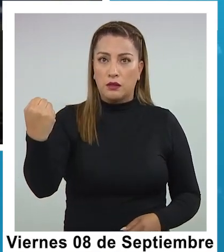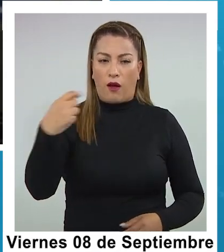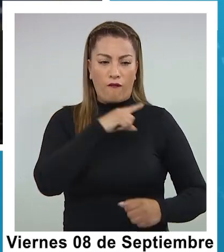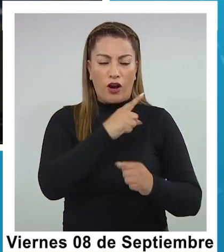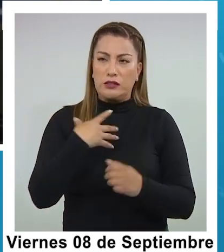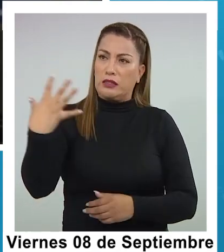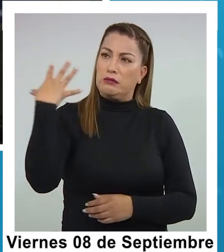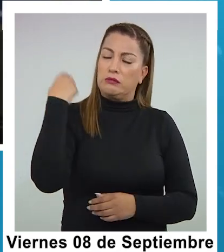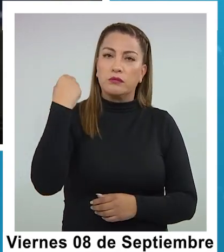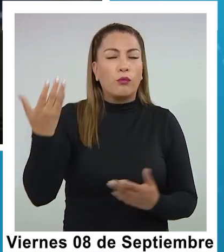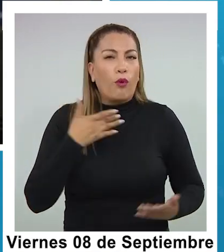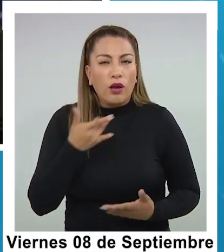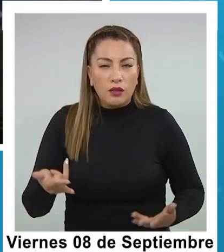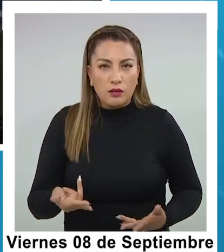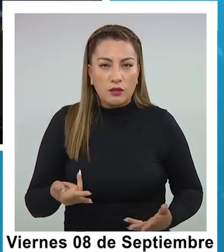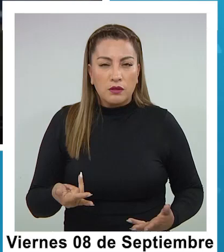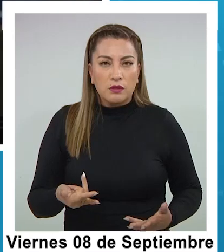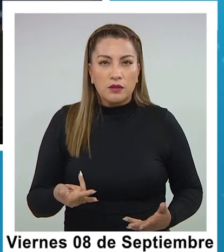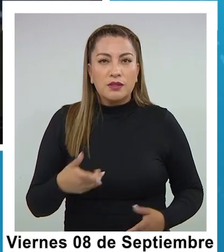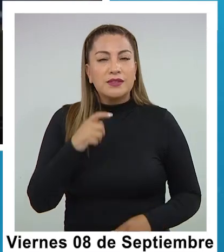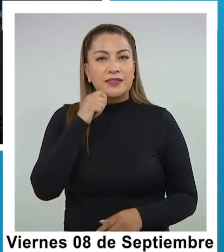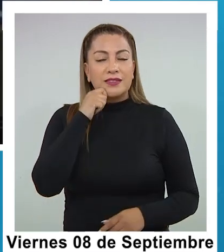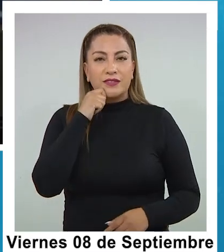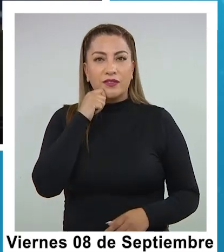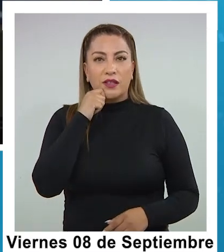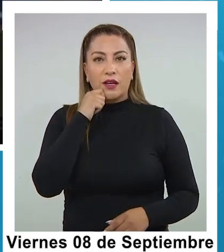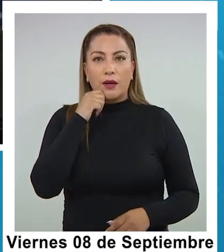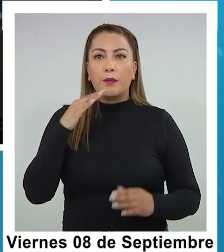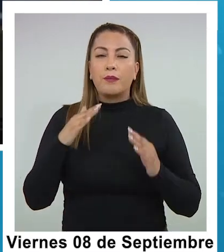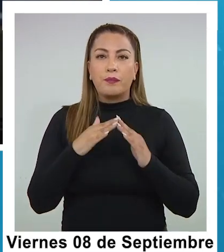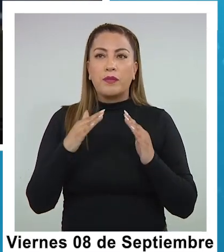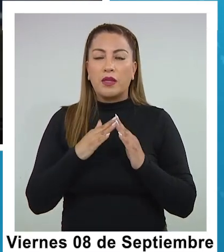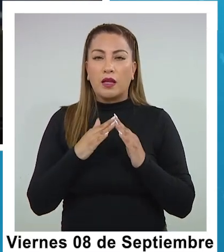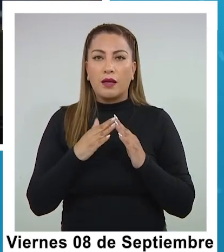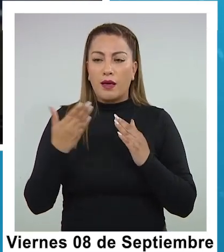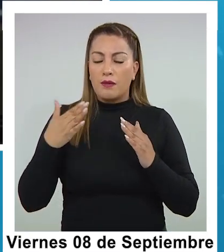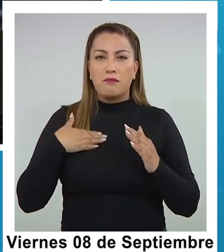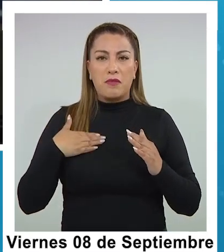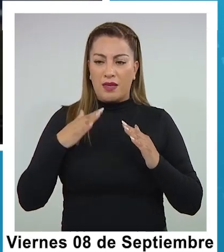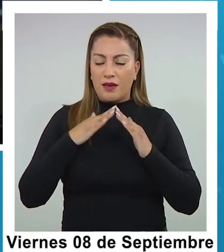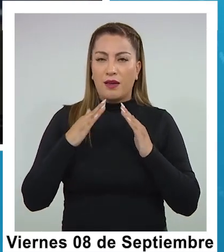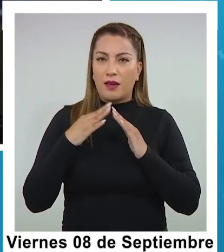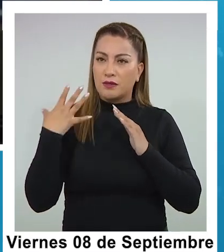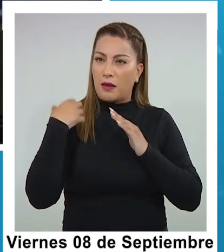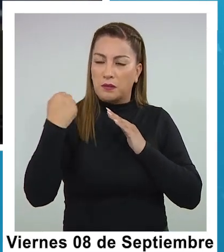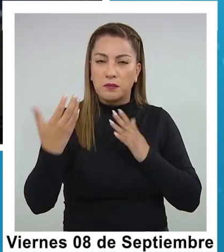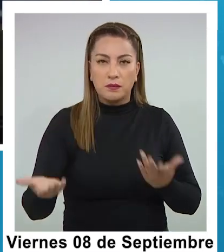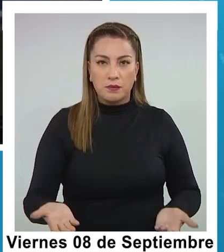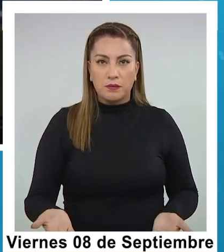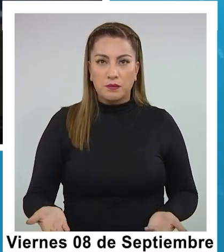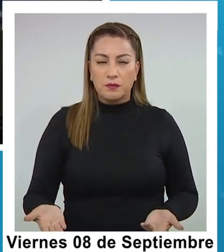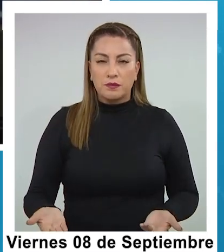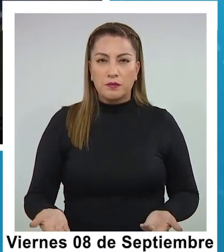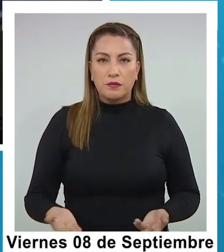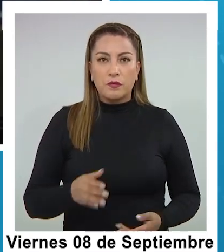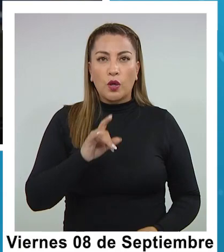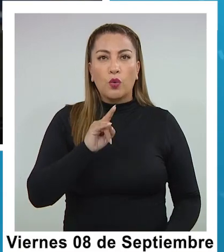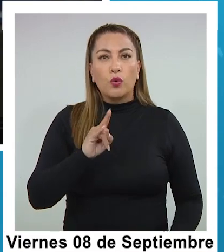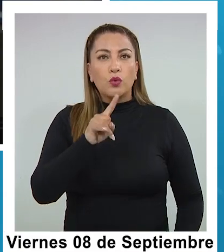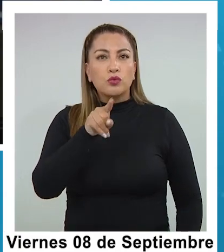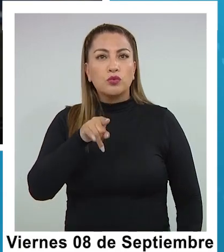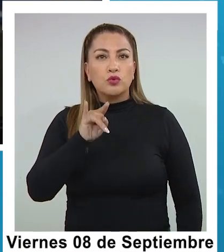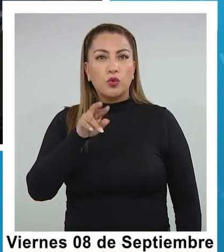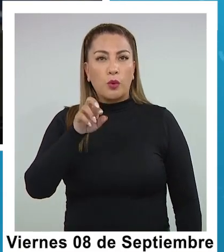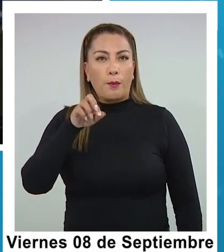fuerza. ¿Por qué? Porque él está frente a una agresión ilegítima, que es la usurpación que permanece. Y la usurpación, en la medida que